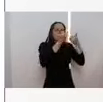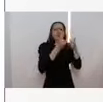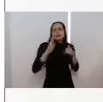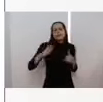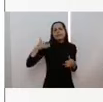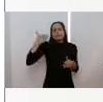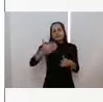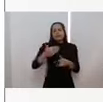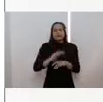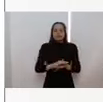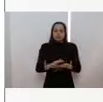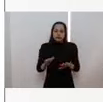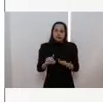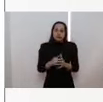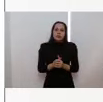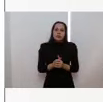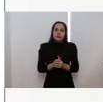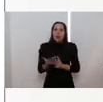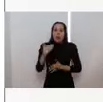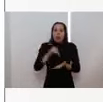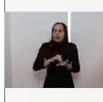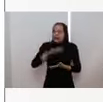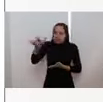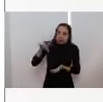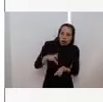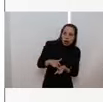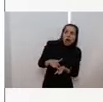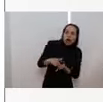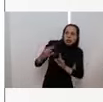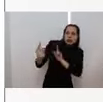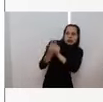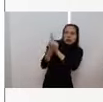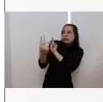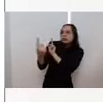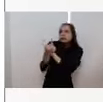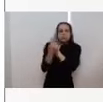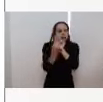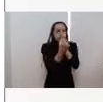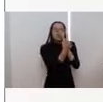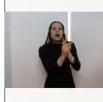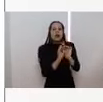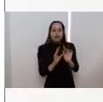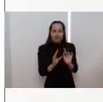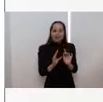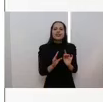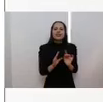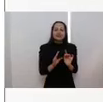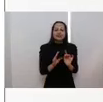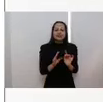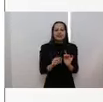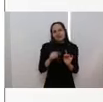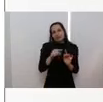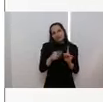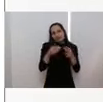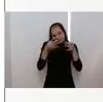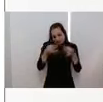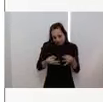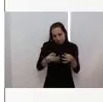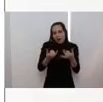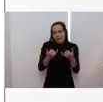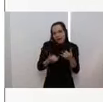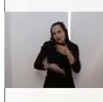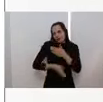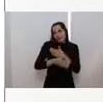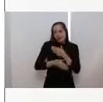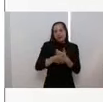ya se pudo otra vez volver a hacer consulta presencial pues se instauró y en este momento estamos haciendo los